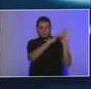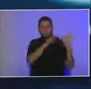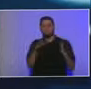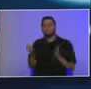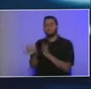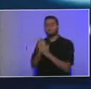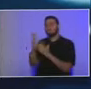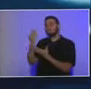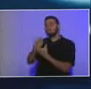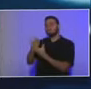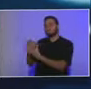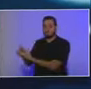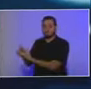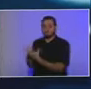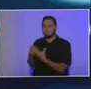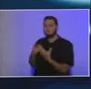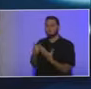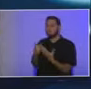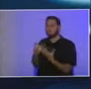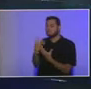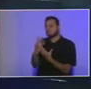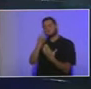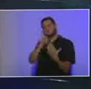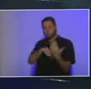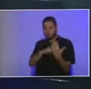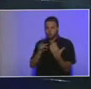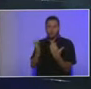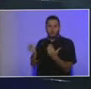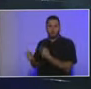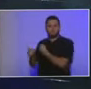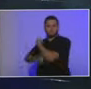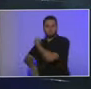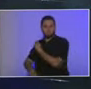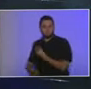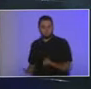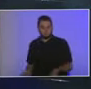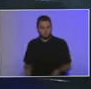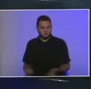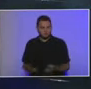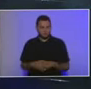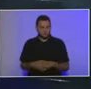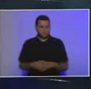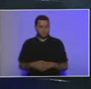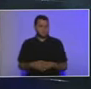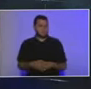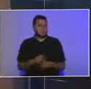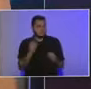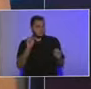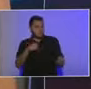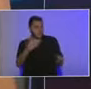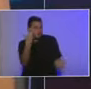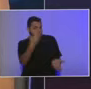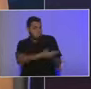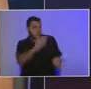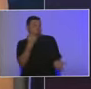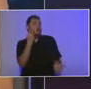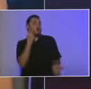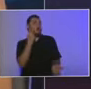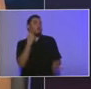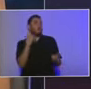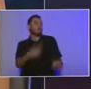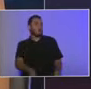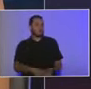allí. Eso podría ser una prueba, se podría aprobar si eso, a ver si el gas pela. Podría ser la prueba de fuego,